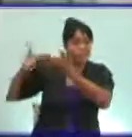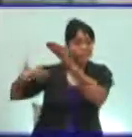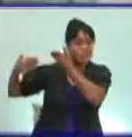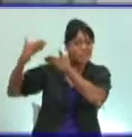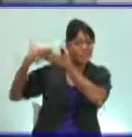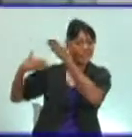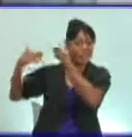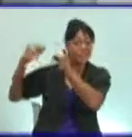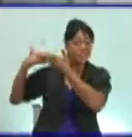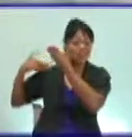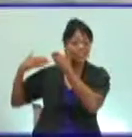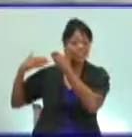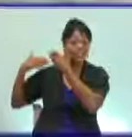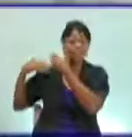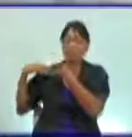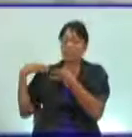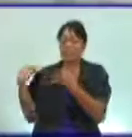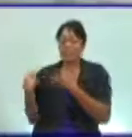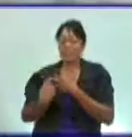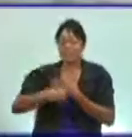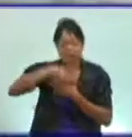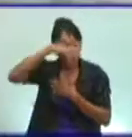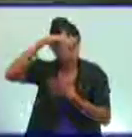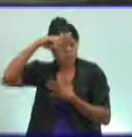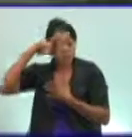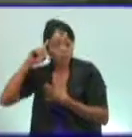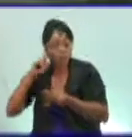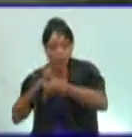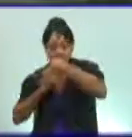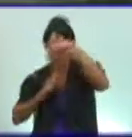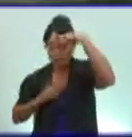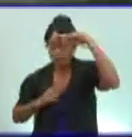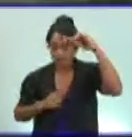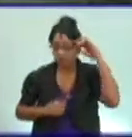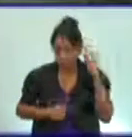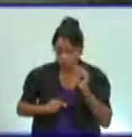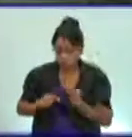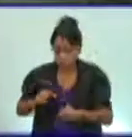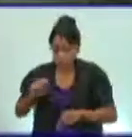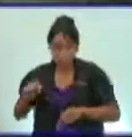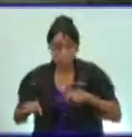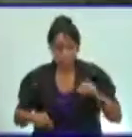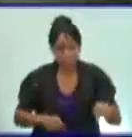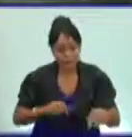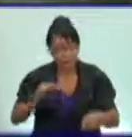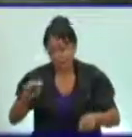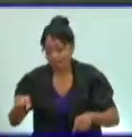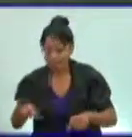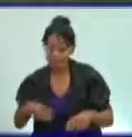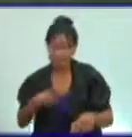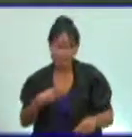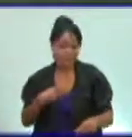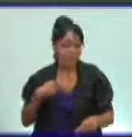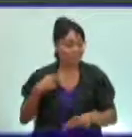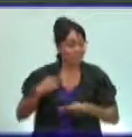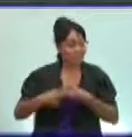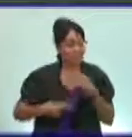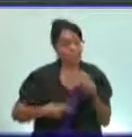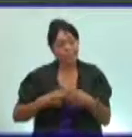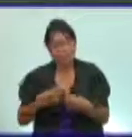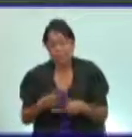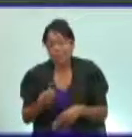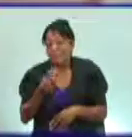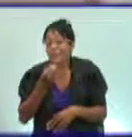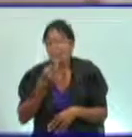pero a sangre y sudor se hizo cosecha. Más lo que se pudo que lo que se